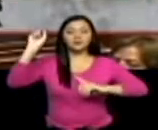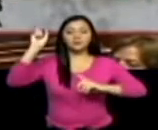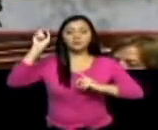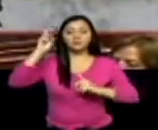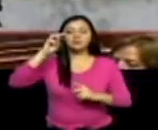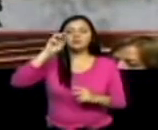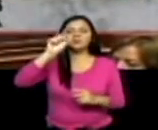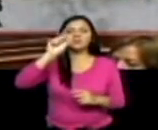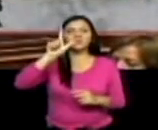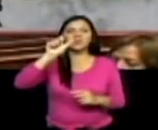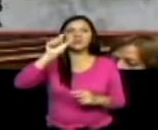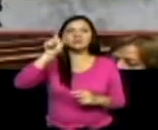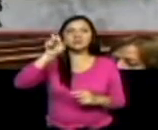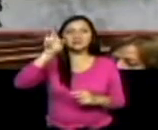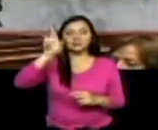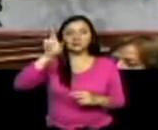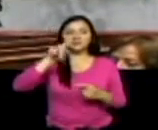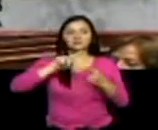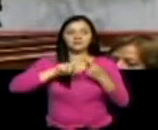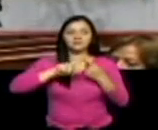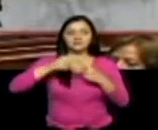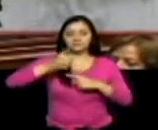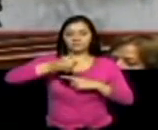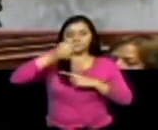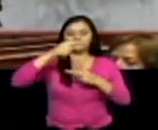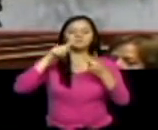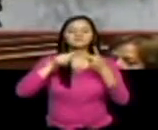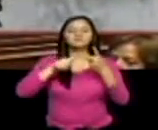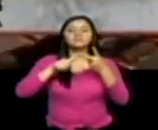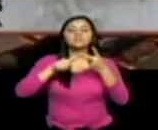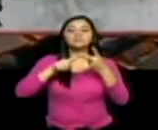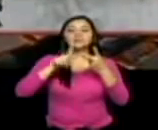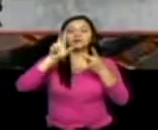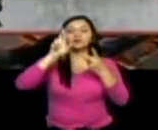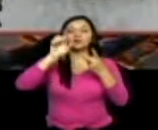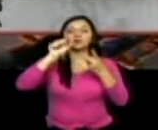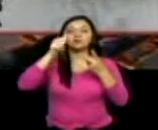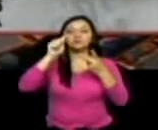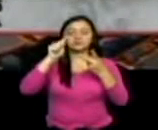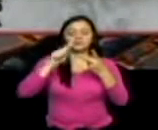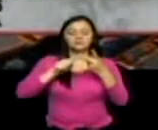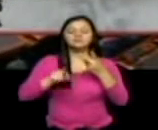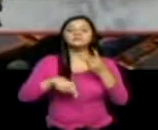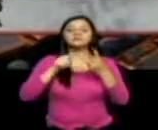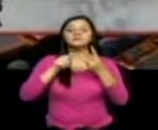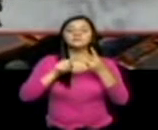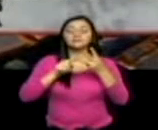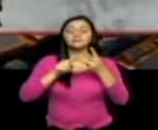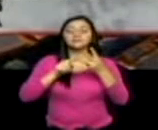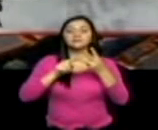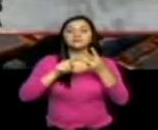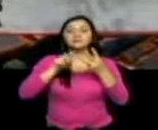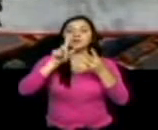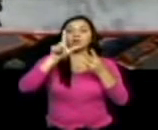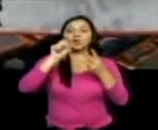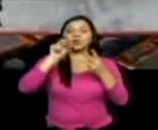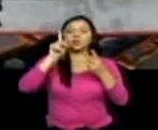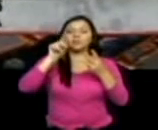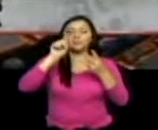Milagros Salazar de la Torre, quien la presidirá. Señor congresista Wilber Rosas Beltrán. señor congresista Gilbert Violeta